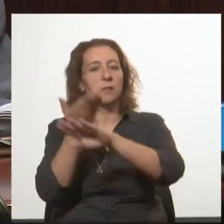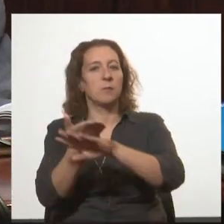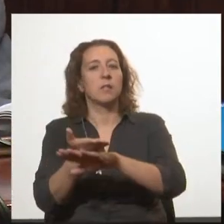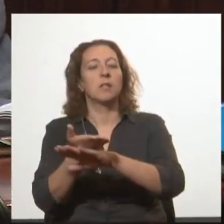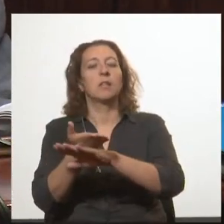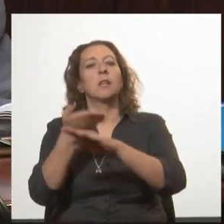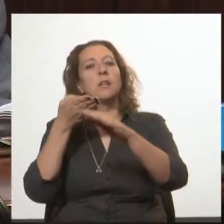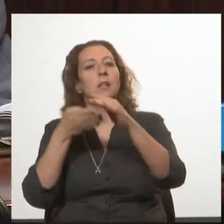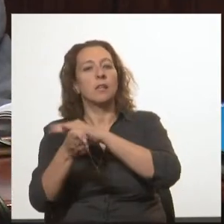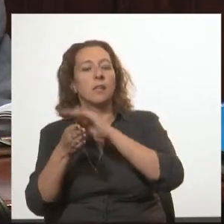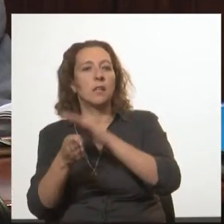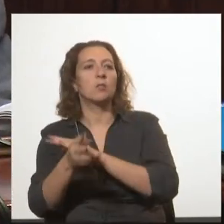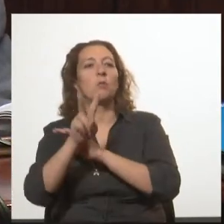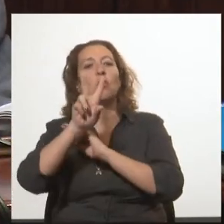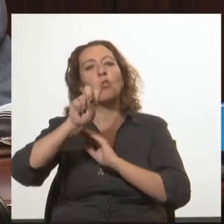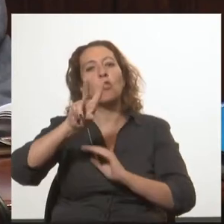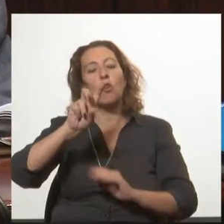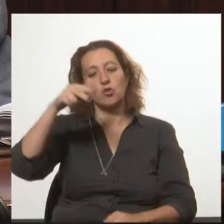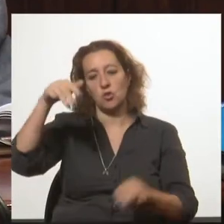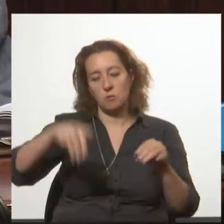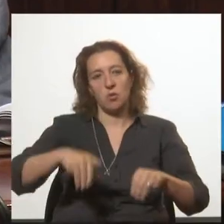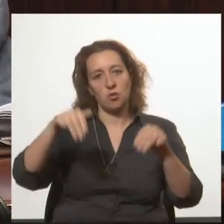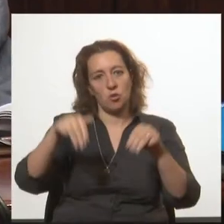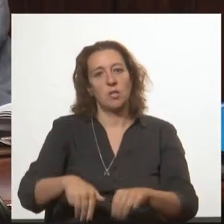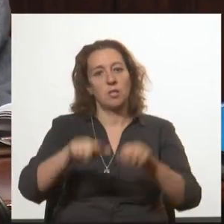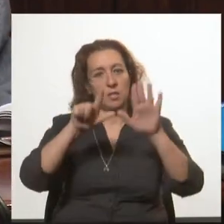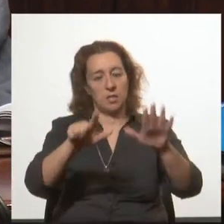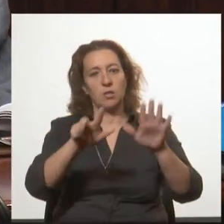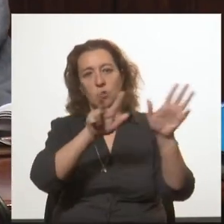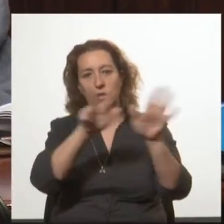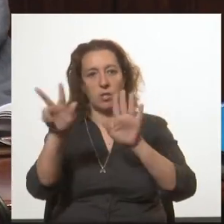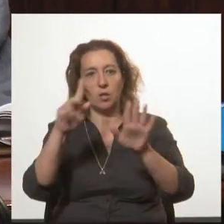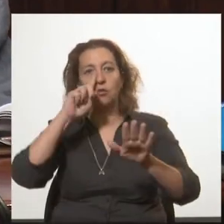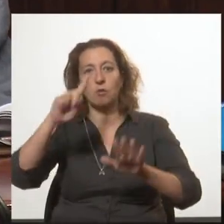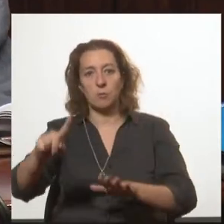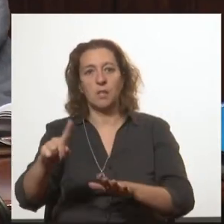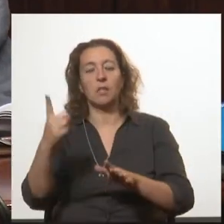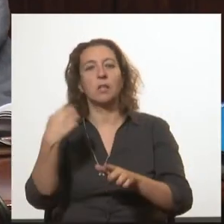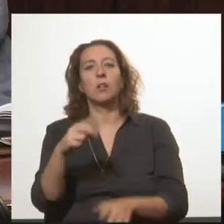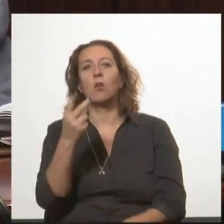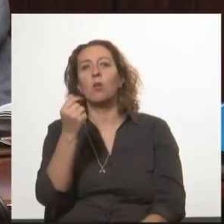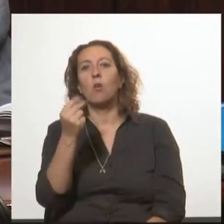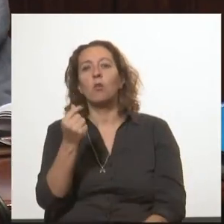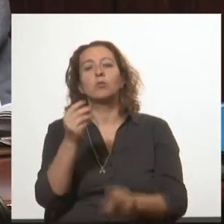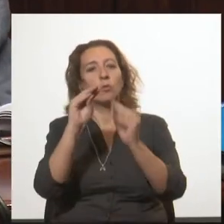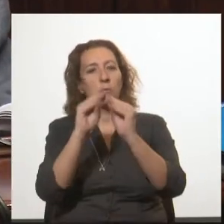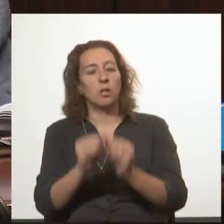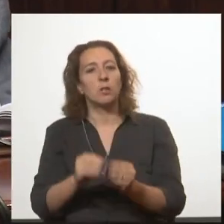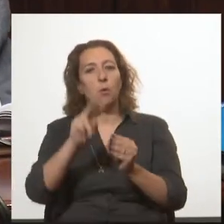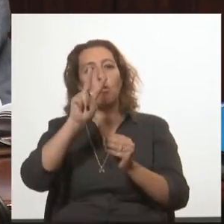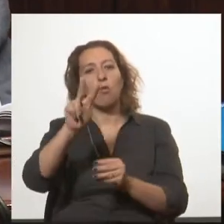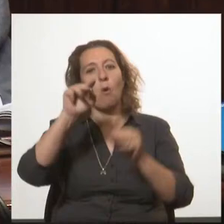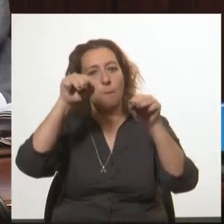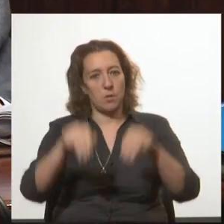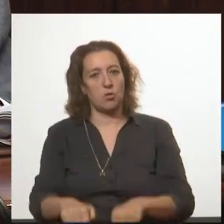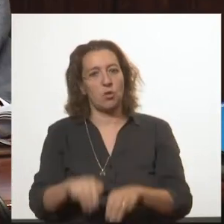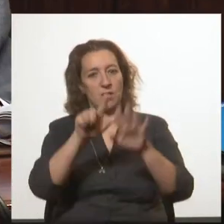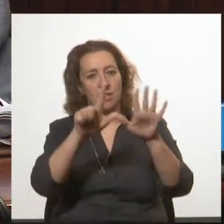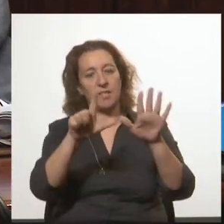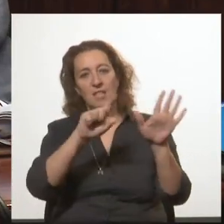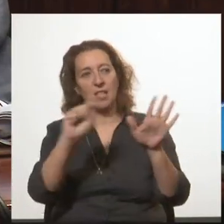millones 778 mil 750 dólares y los costos operativos anuales en 2 millones 120 mil dólares